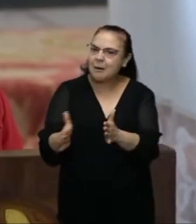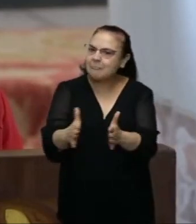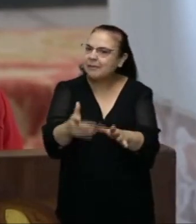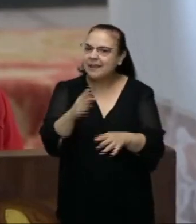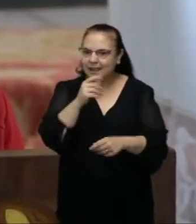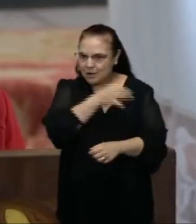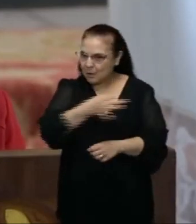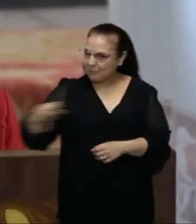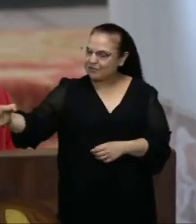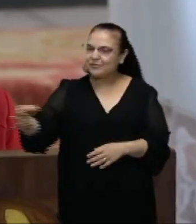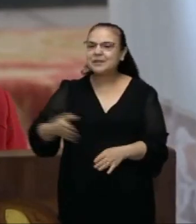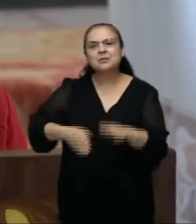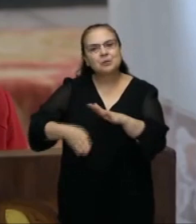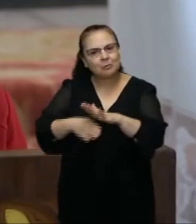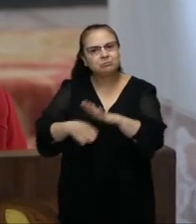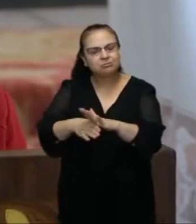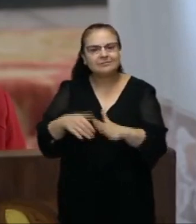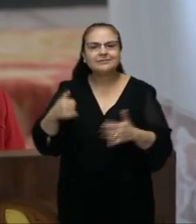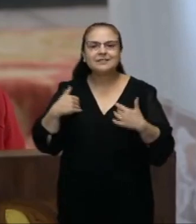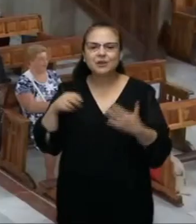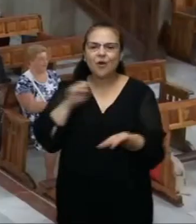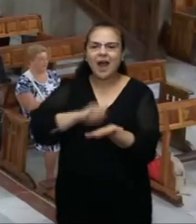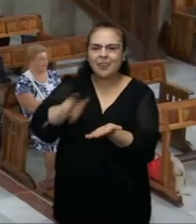ese me servirá.